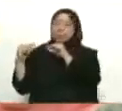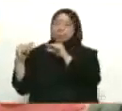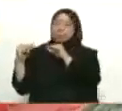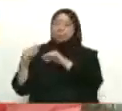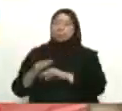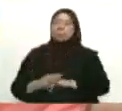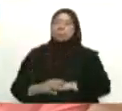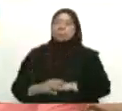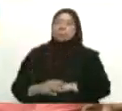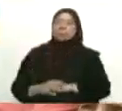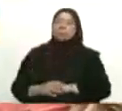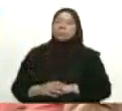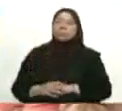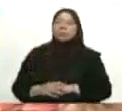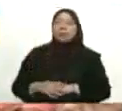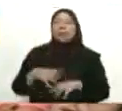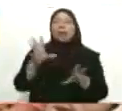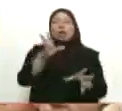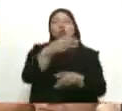los